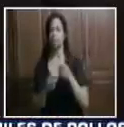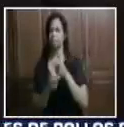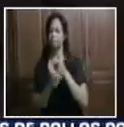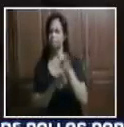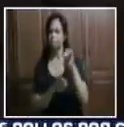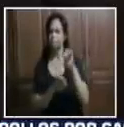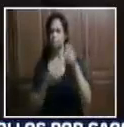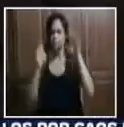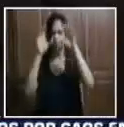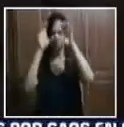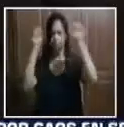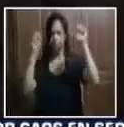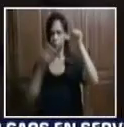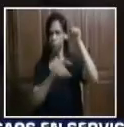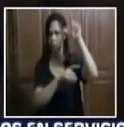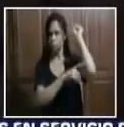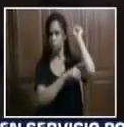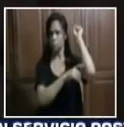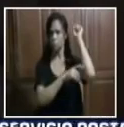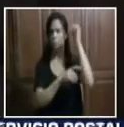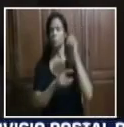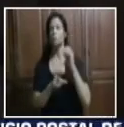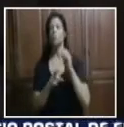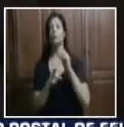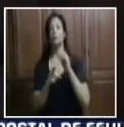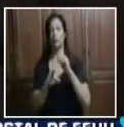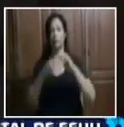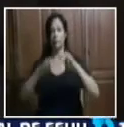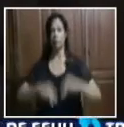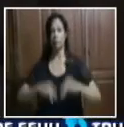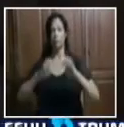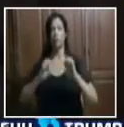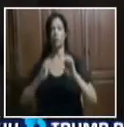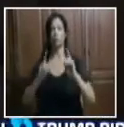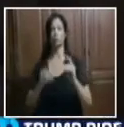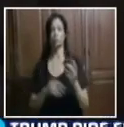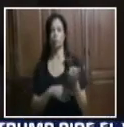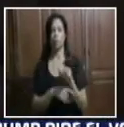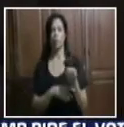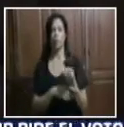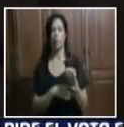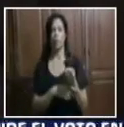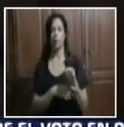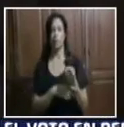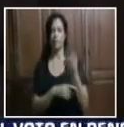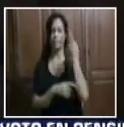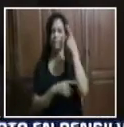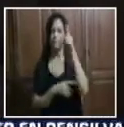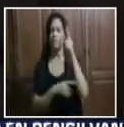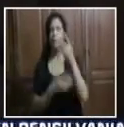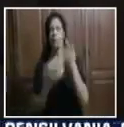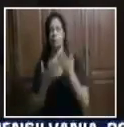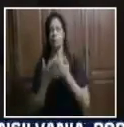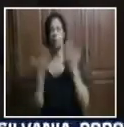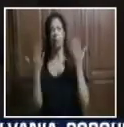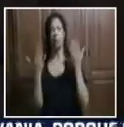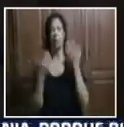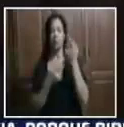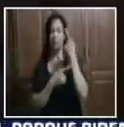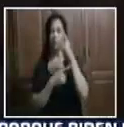Abinader, él y el ministro de Educación, ambos, porque si no había condiciones, según ellos, porque